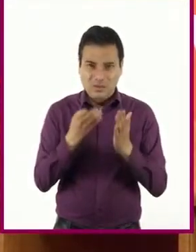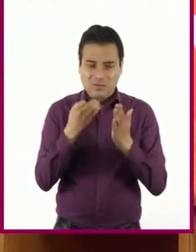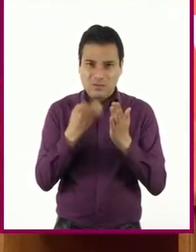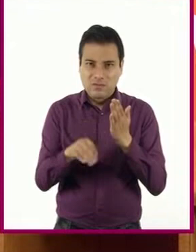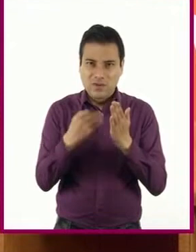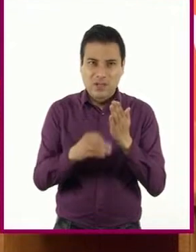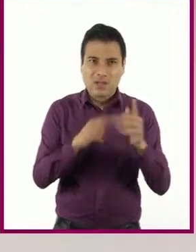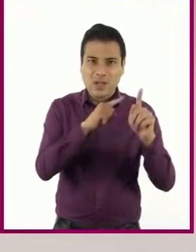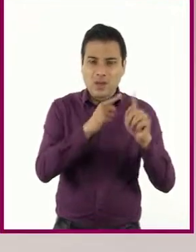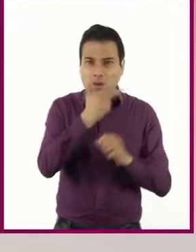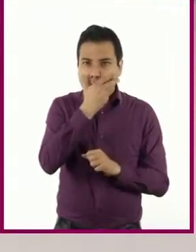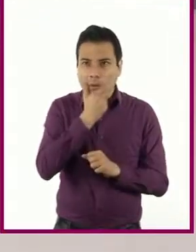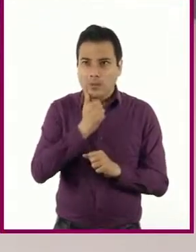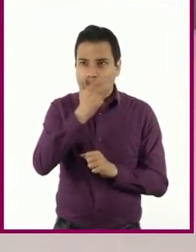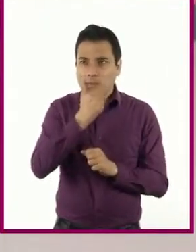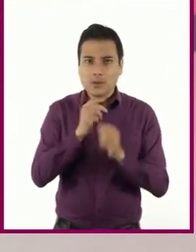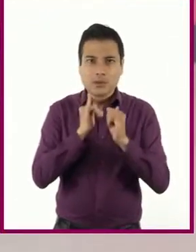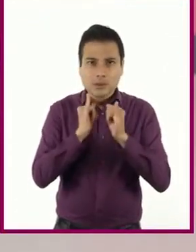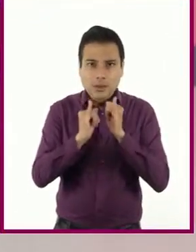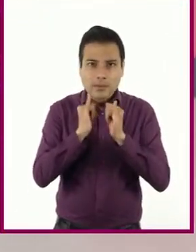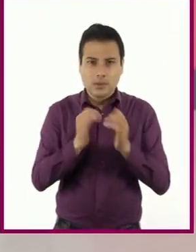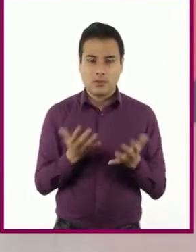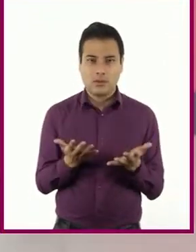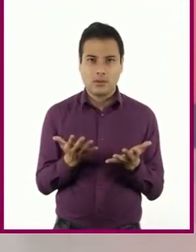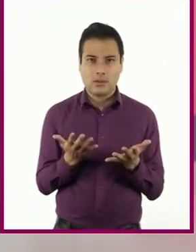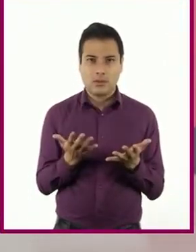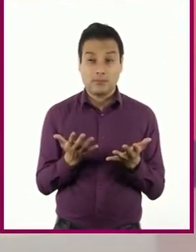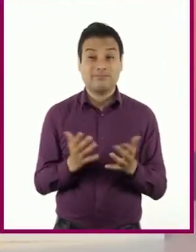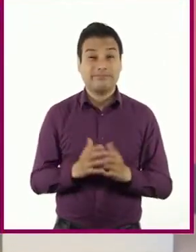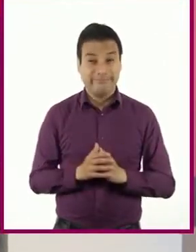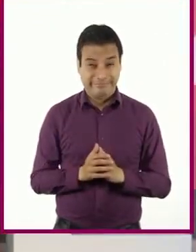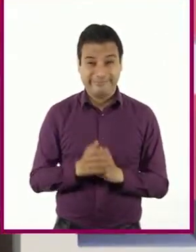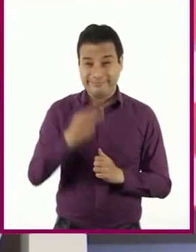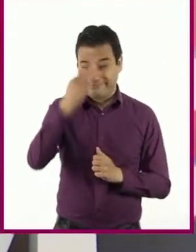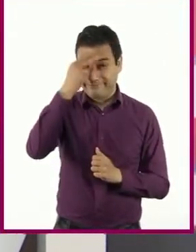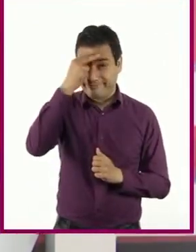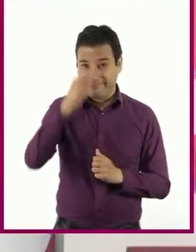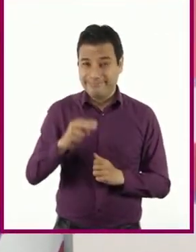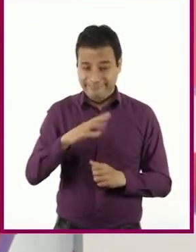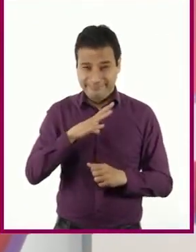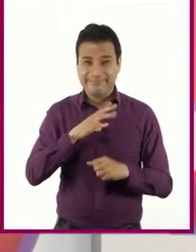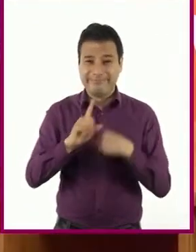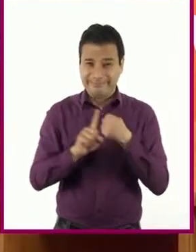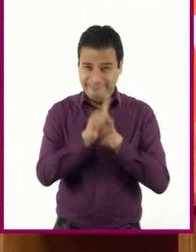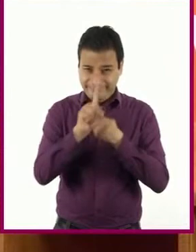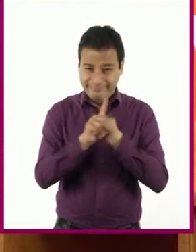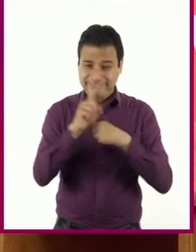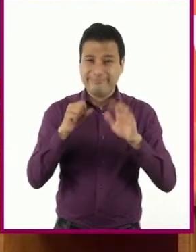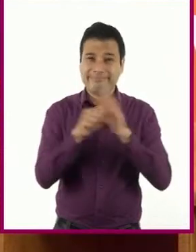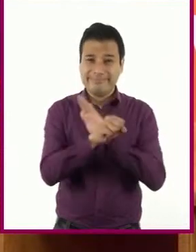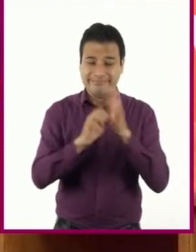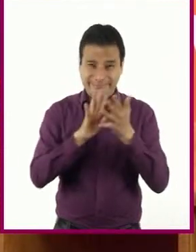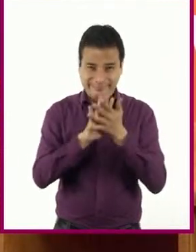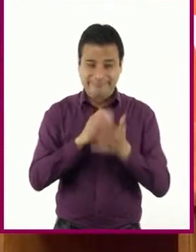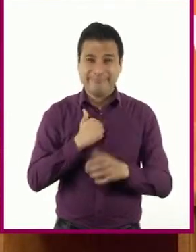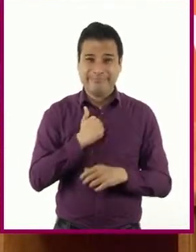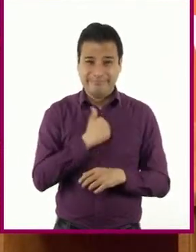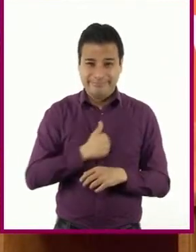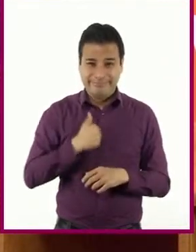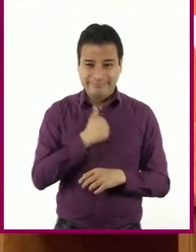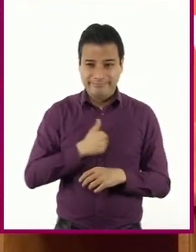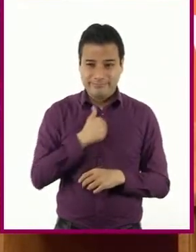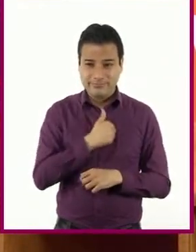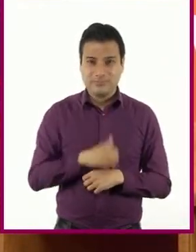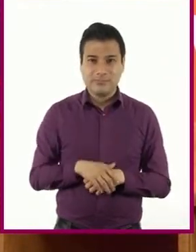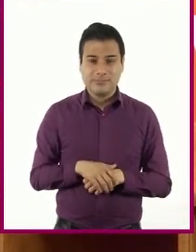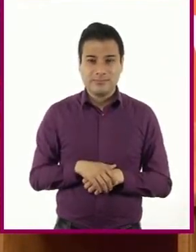de defenderse. Es lamentable que en nuestro país sucedan ese tipo de injusticias. Maestra, después de todo lo que hemos aprendido en este